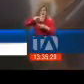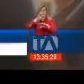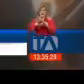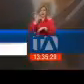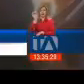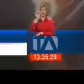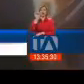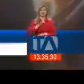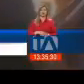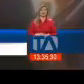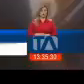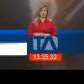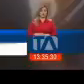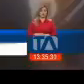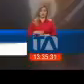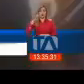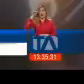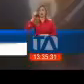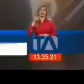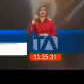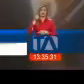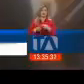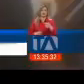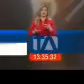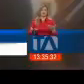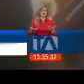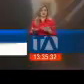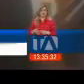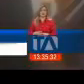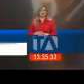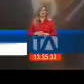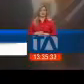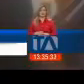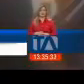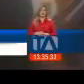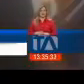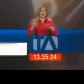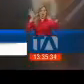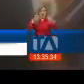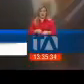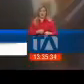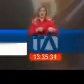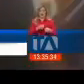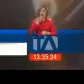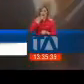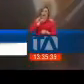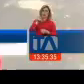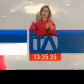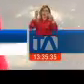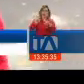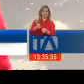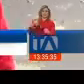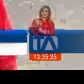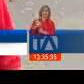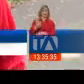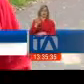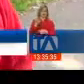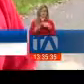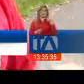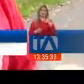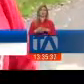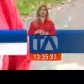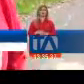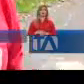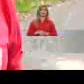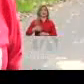y el Estado no puede hacer tampoco un uso desproporcionado de estas facultades. Para el general en